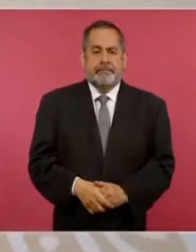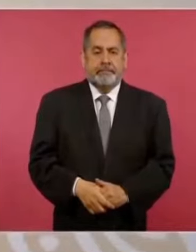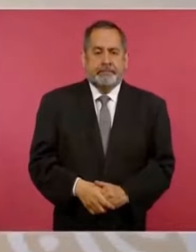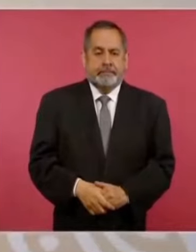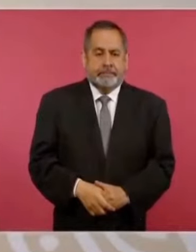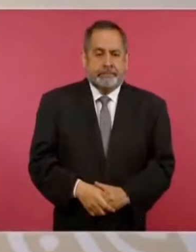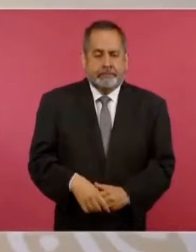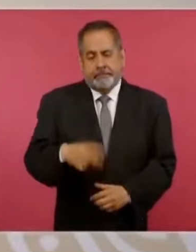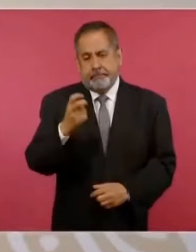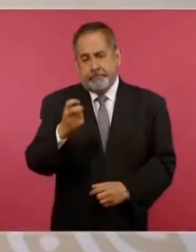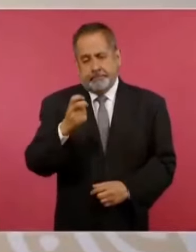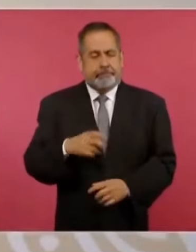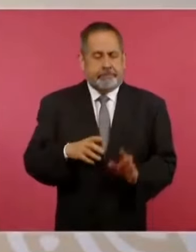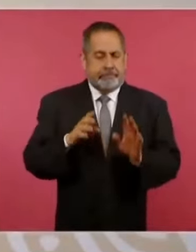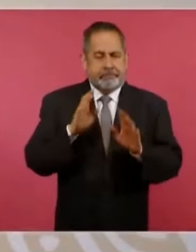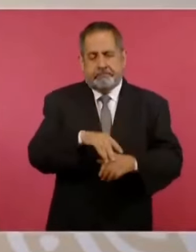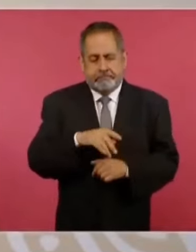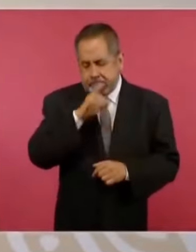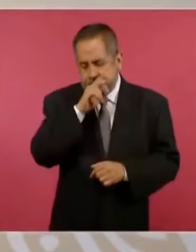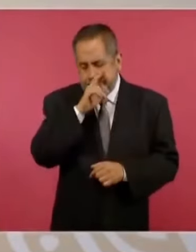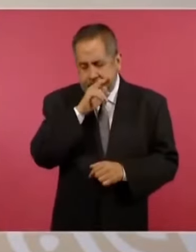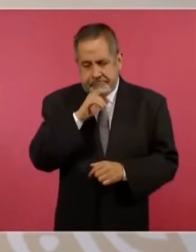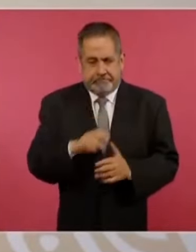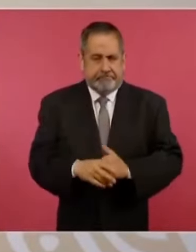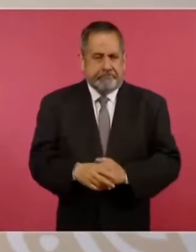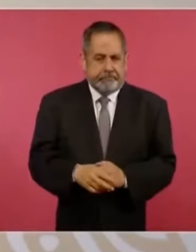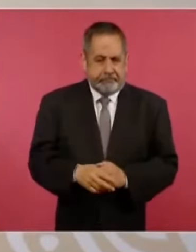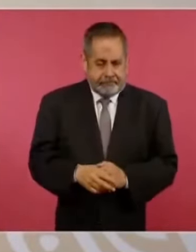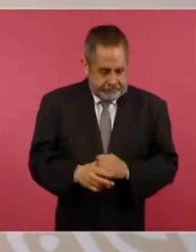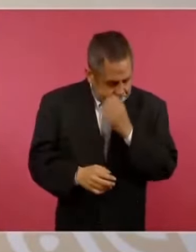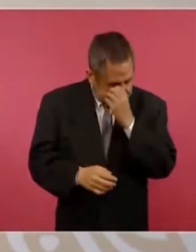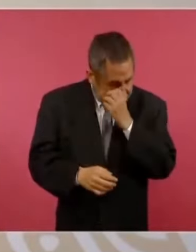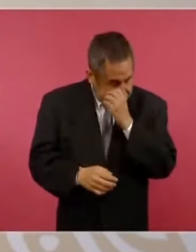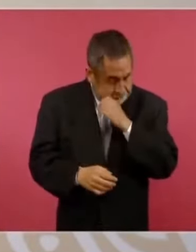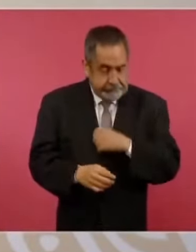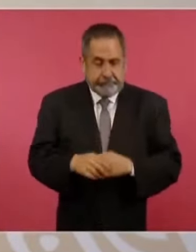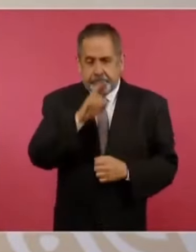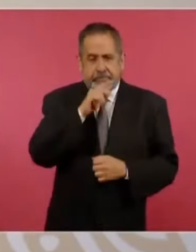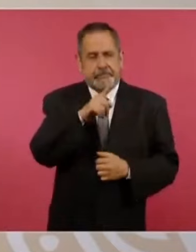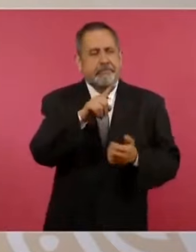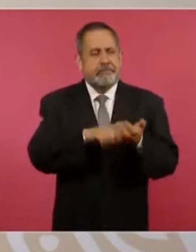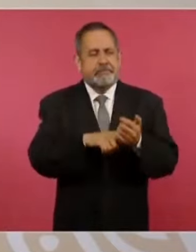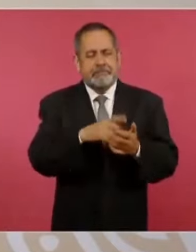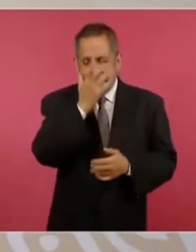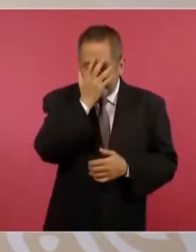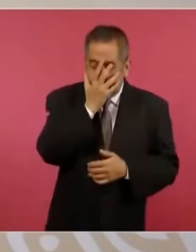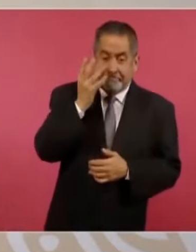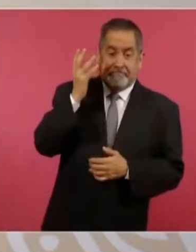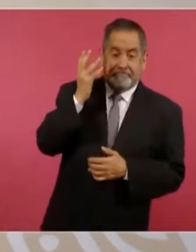Por eso no se preocupen, porque es una doble moral.